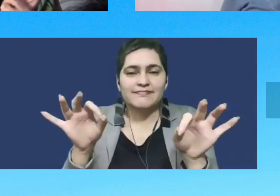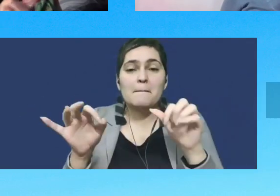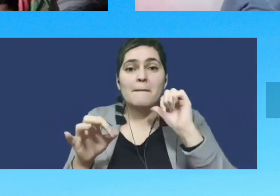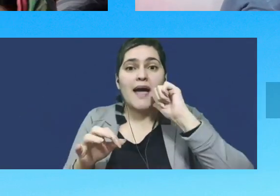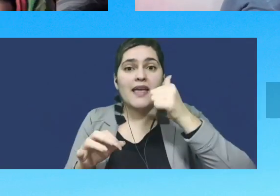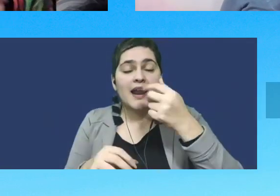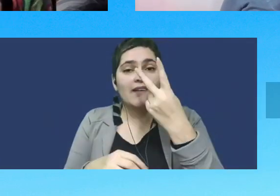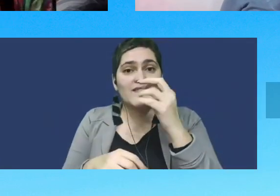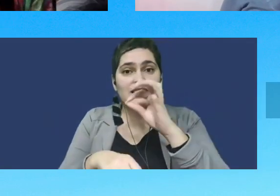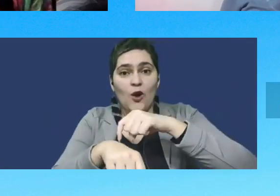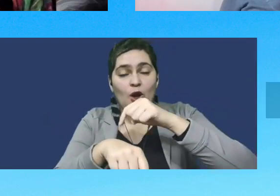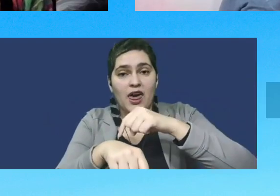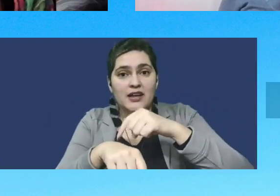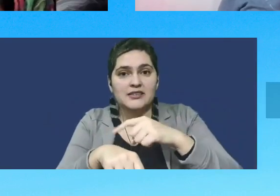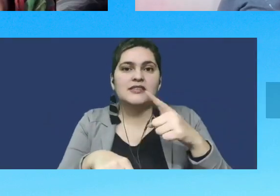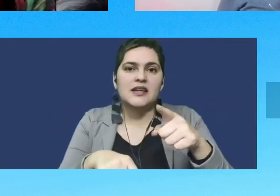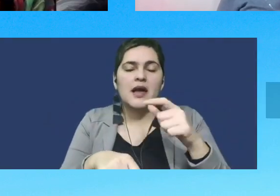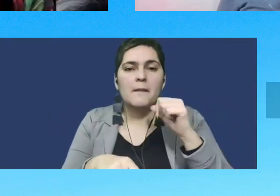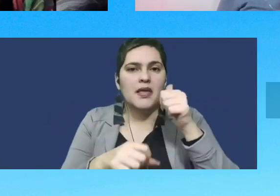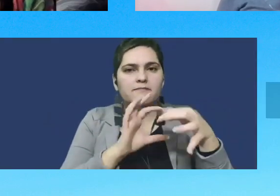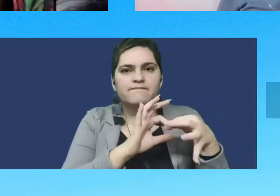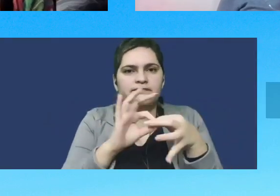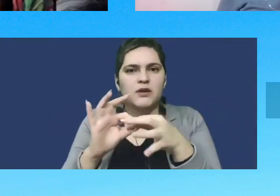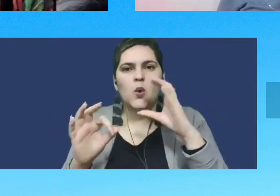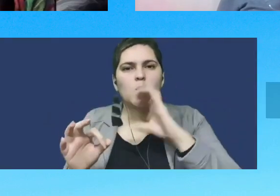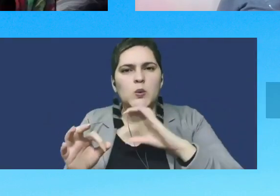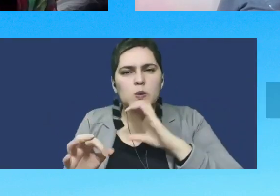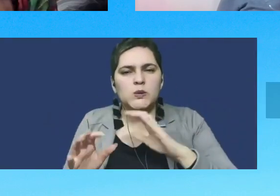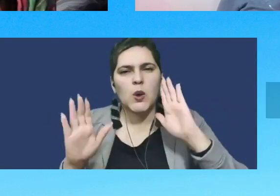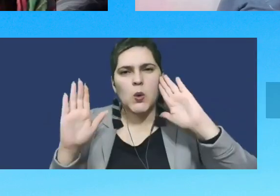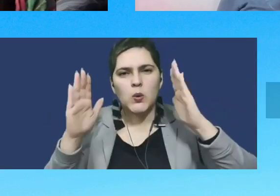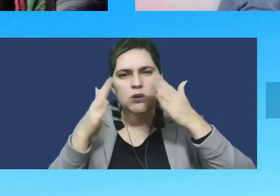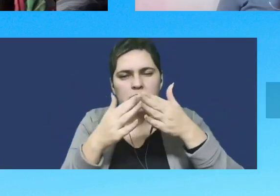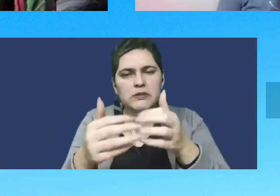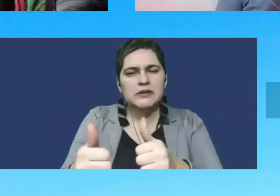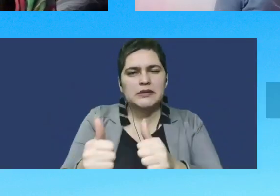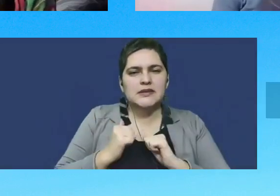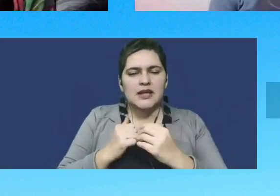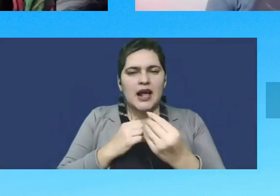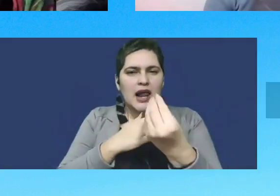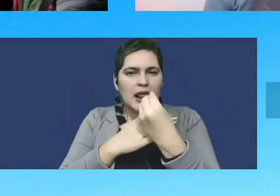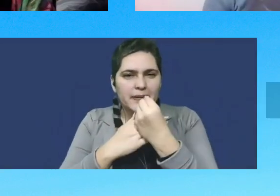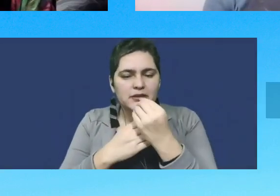Continúa, ¿cierto?, este curso Autismo y Desafíos en la Alimentación de Fundación Unión